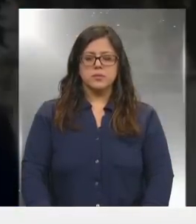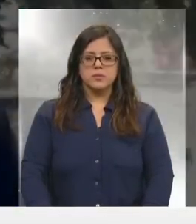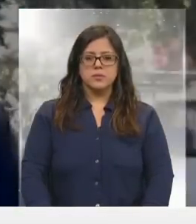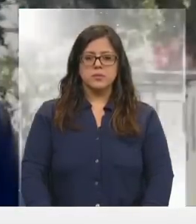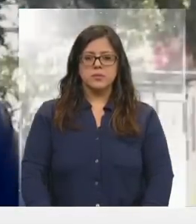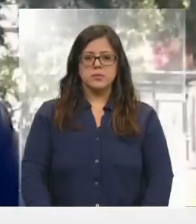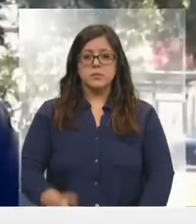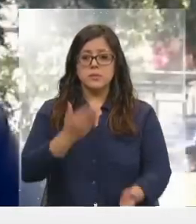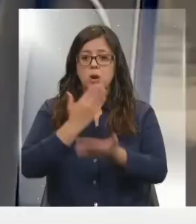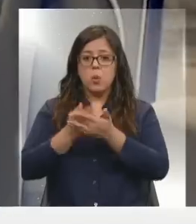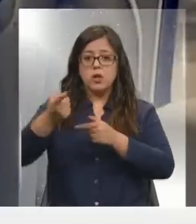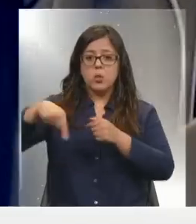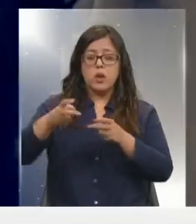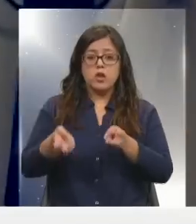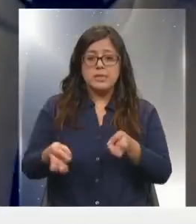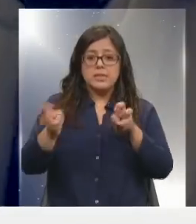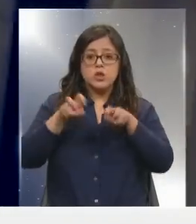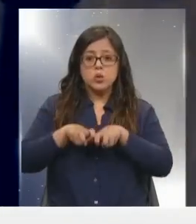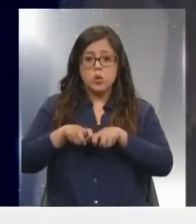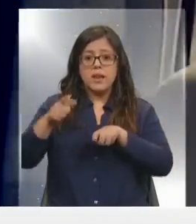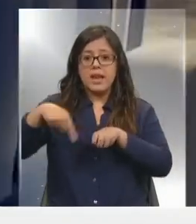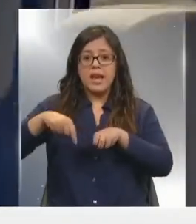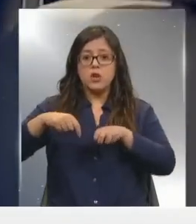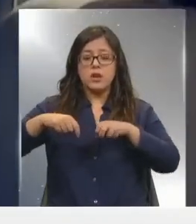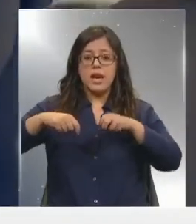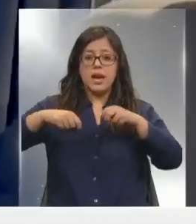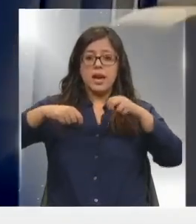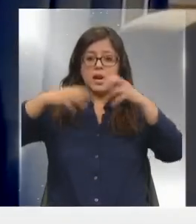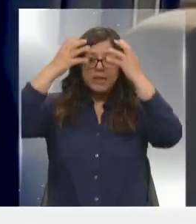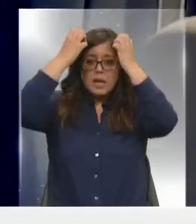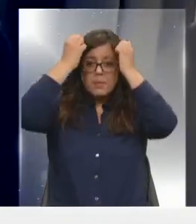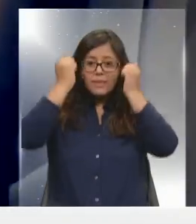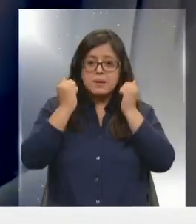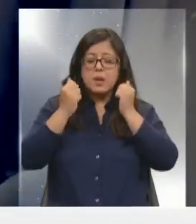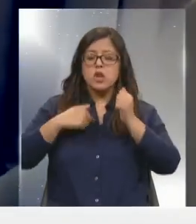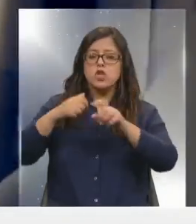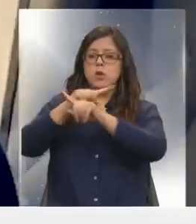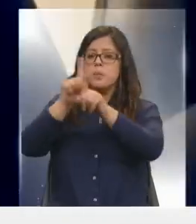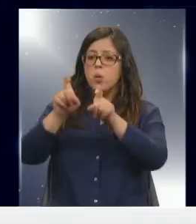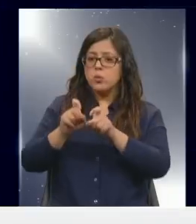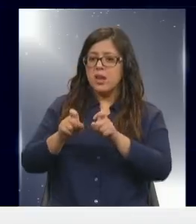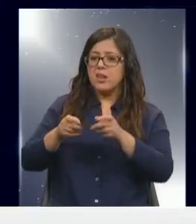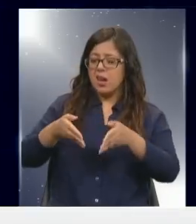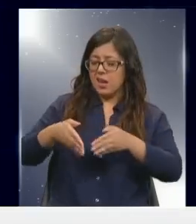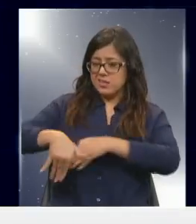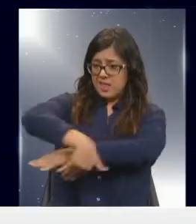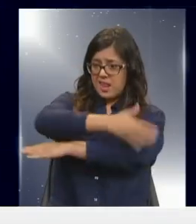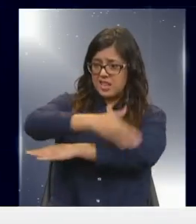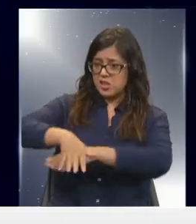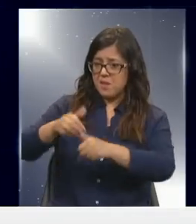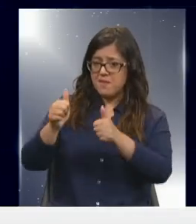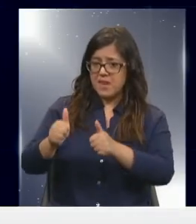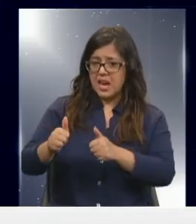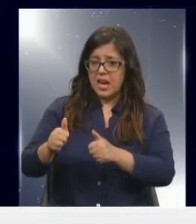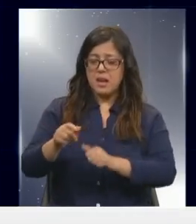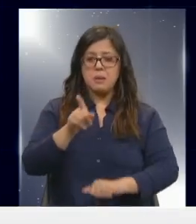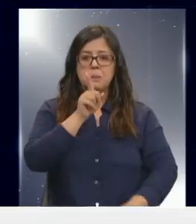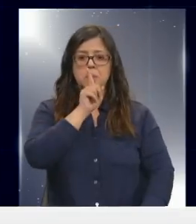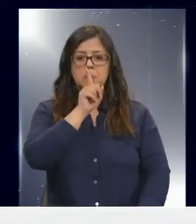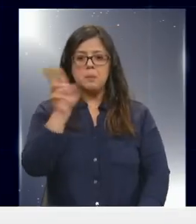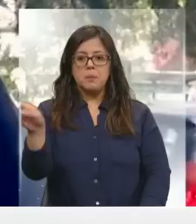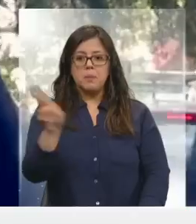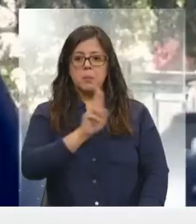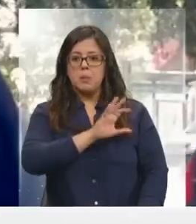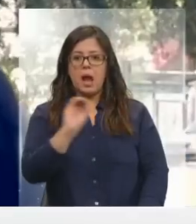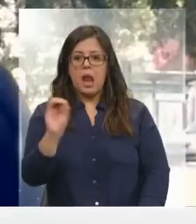Cuando se suben, recién me percaté, andaban con pasa montaña. Incluso pregunté si la dirección estaba bien, correcta. No me dijeron nada, ninguna respuesta,